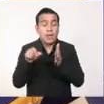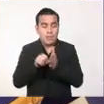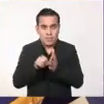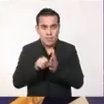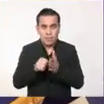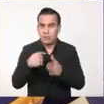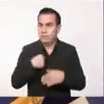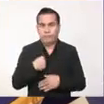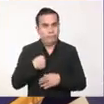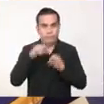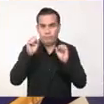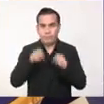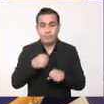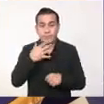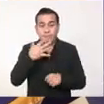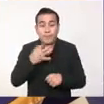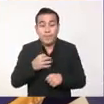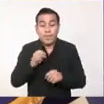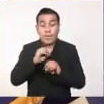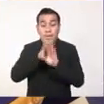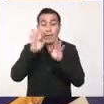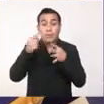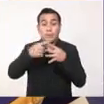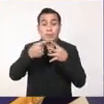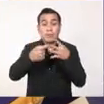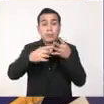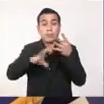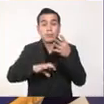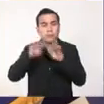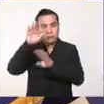puedo hacerlo. Y estoy sujetado a esto.